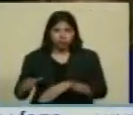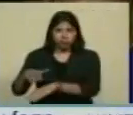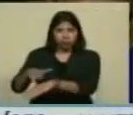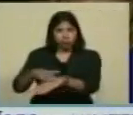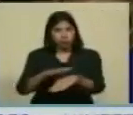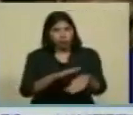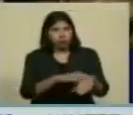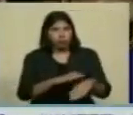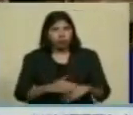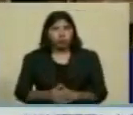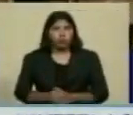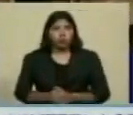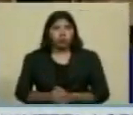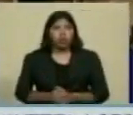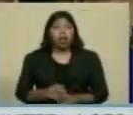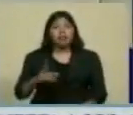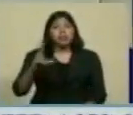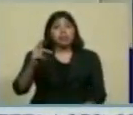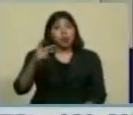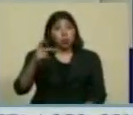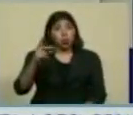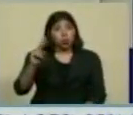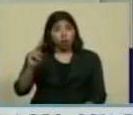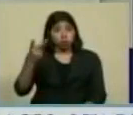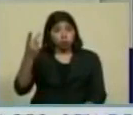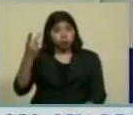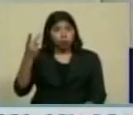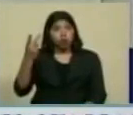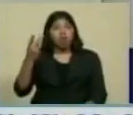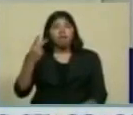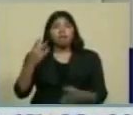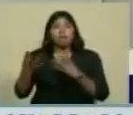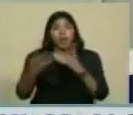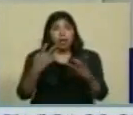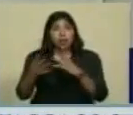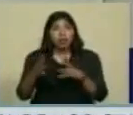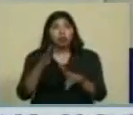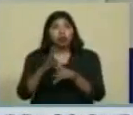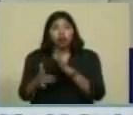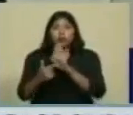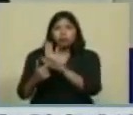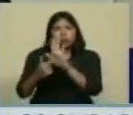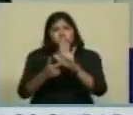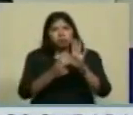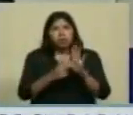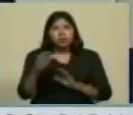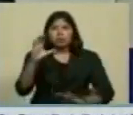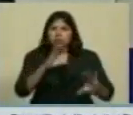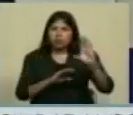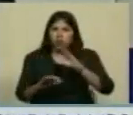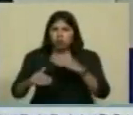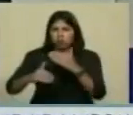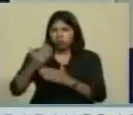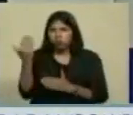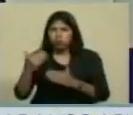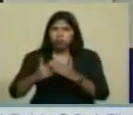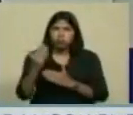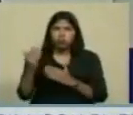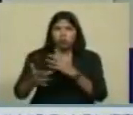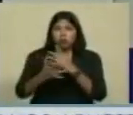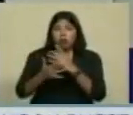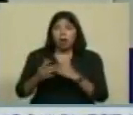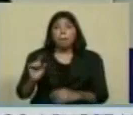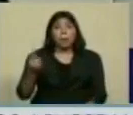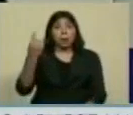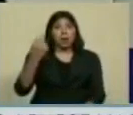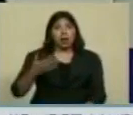realización de o lo que será la segunda Feria Internacional de Ciencia, Tecnología e Innovación. La primera feria, con mucho éxito,